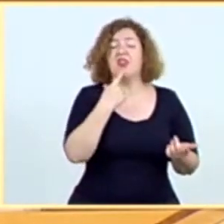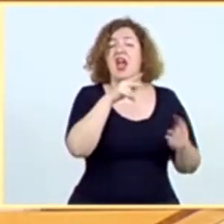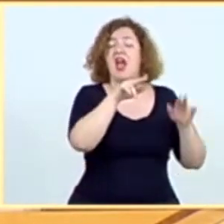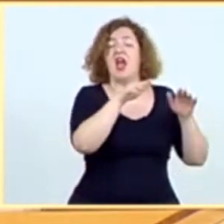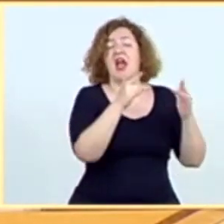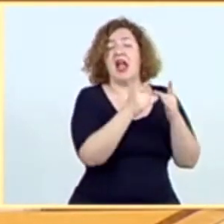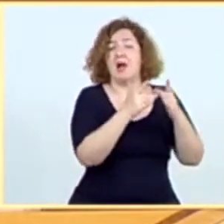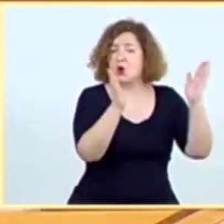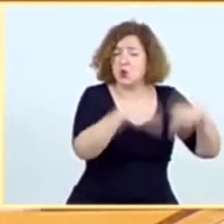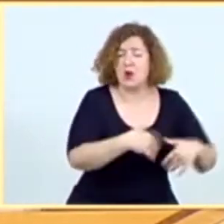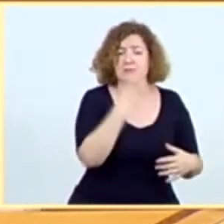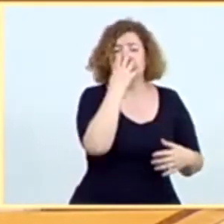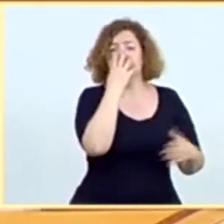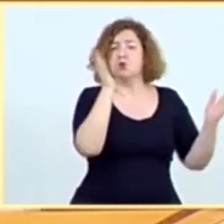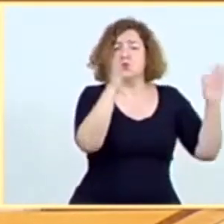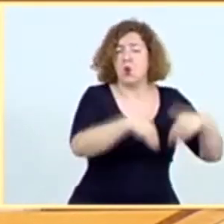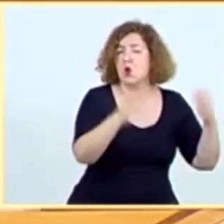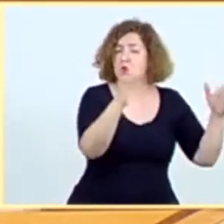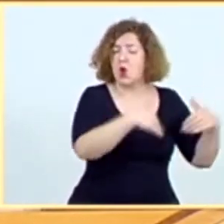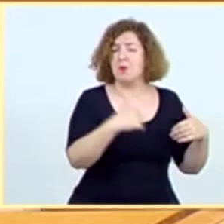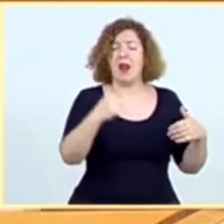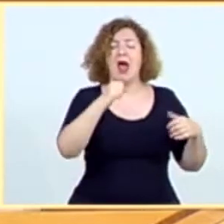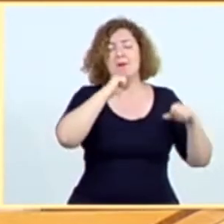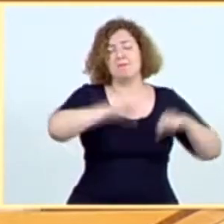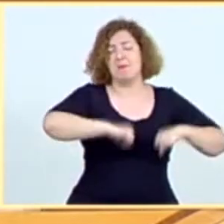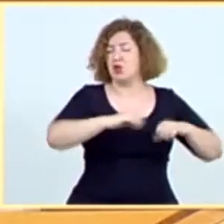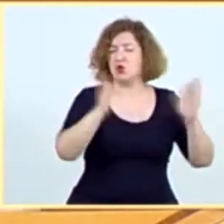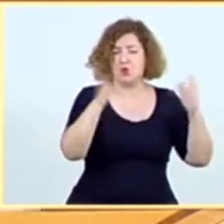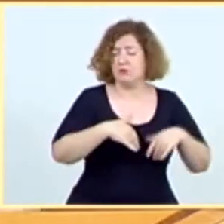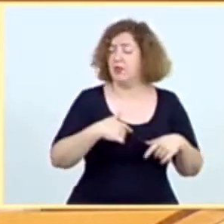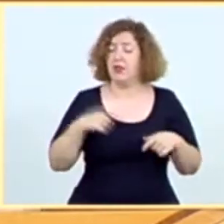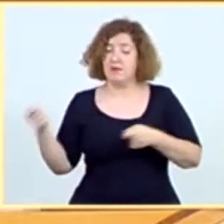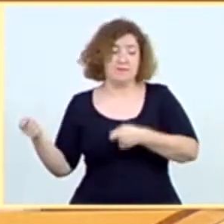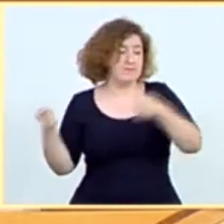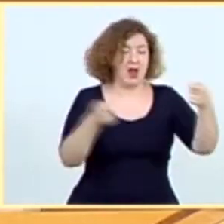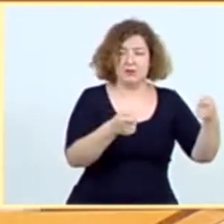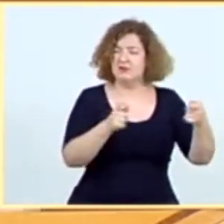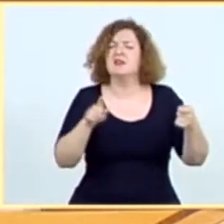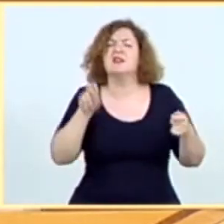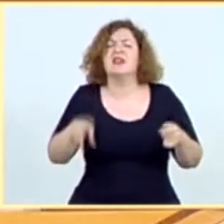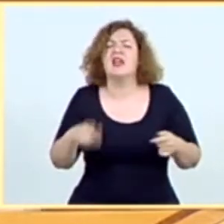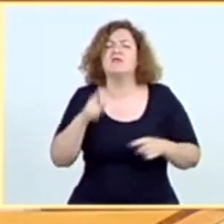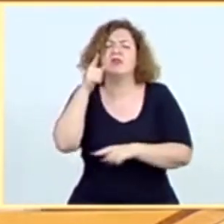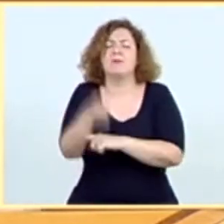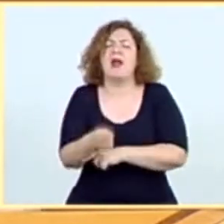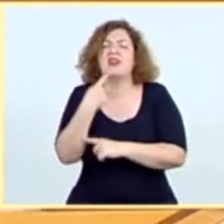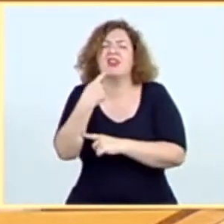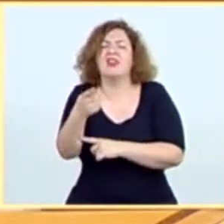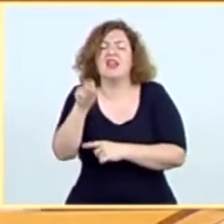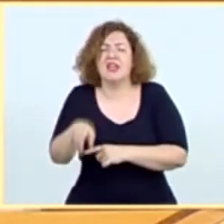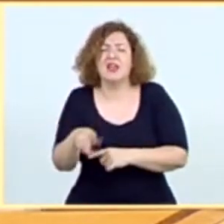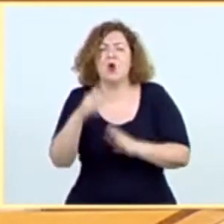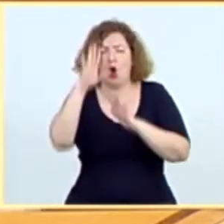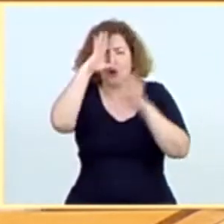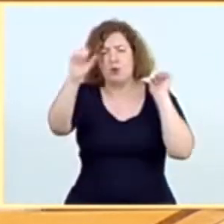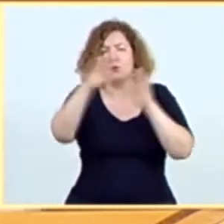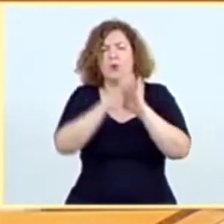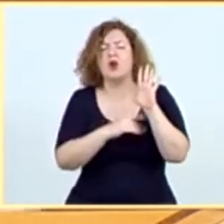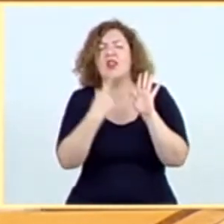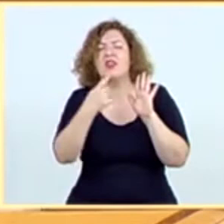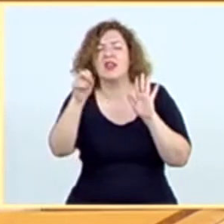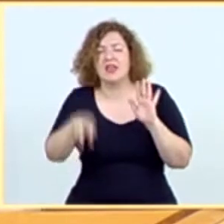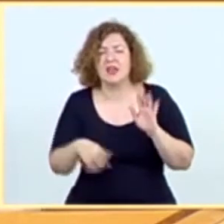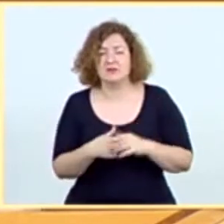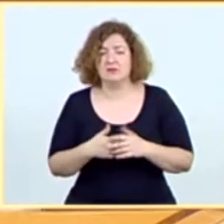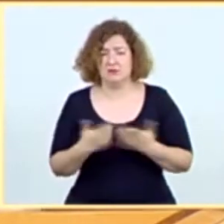para nuestros ancianos en los hospitales. Alguien dio la orden de no trasladarlos. ¿Quién fue, señor Iglesias? ¿Quién hizo esos protocolos? ¿Alguien en